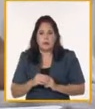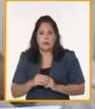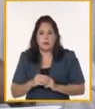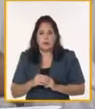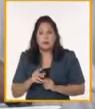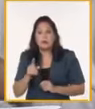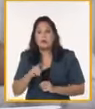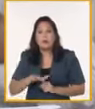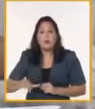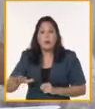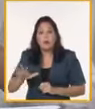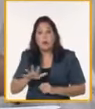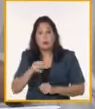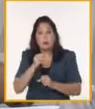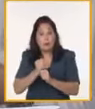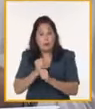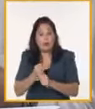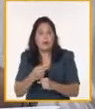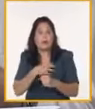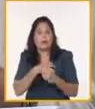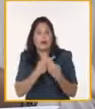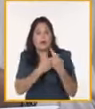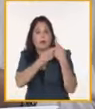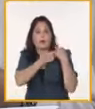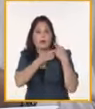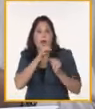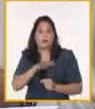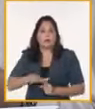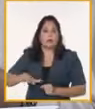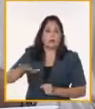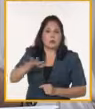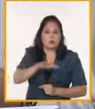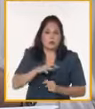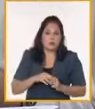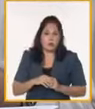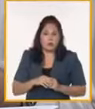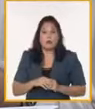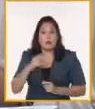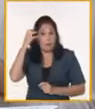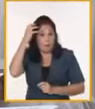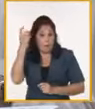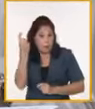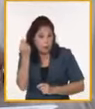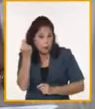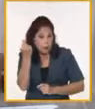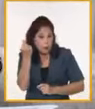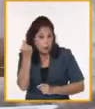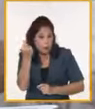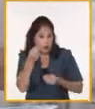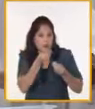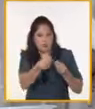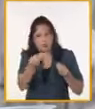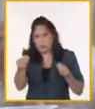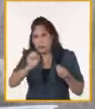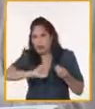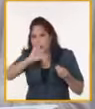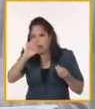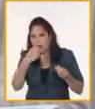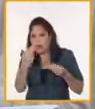actores económicos tenemos responsabilidades sociales con el a través del presupuesto para redireccionar las ganancias y